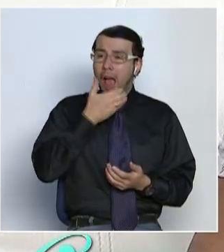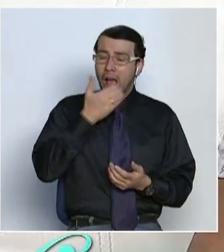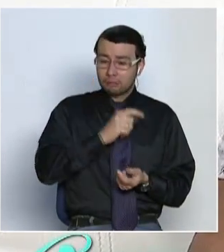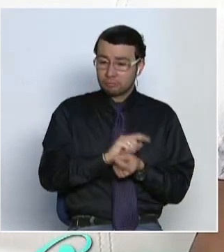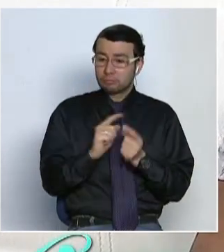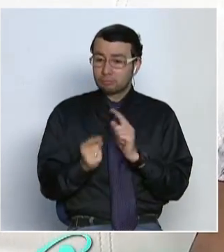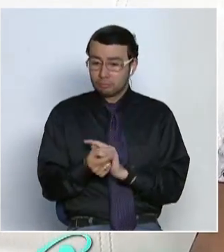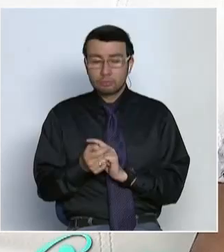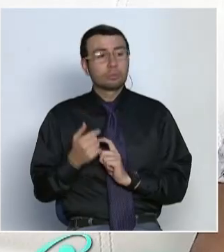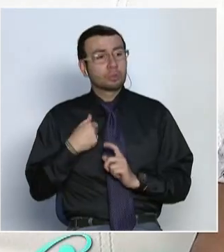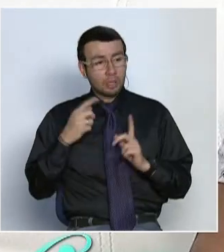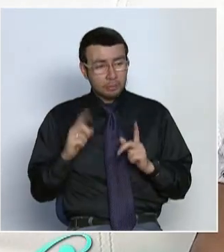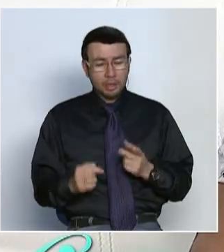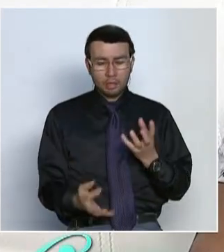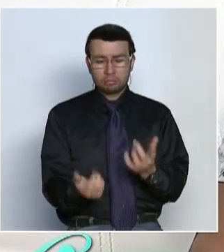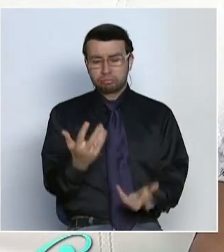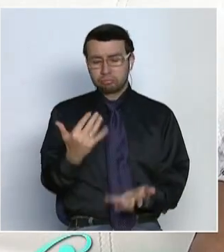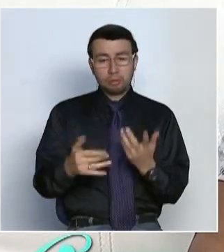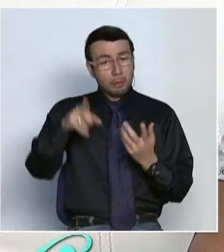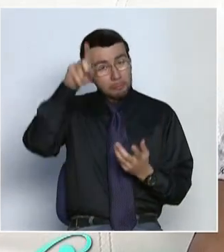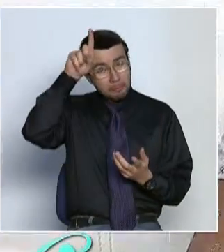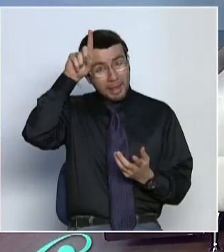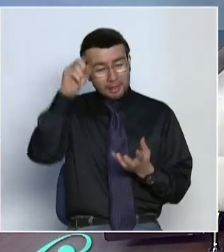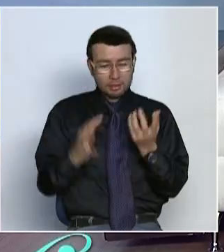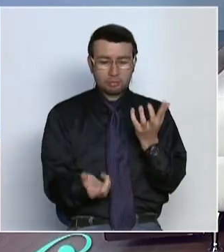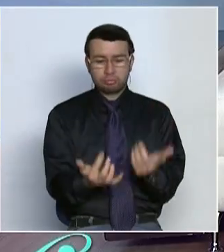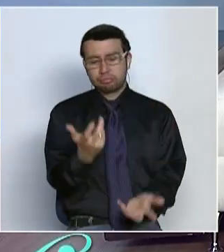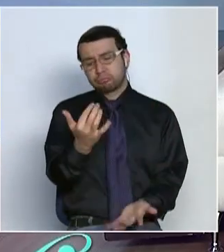cocino en fogón de leña.